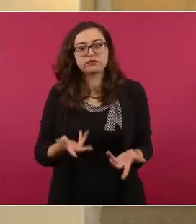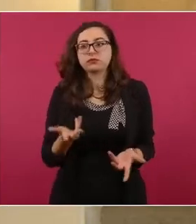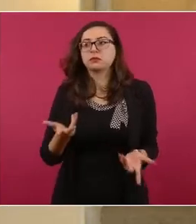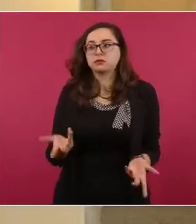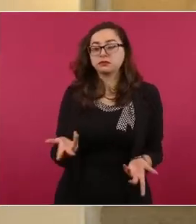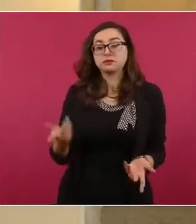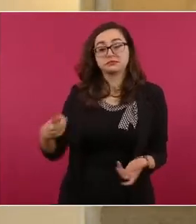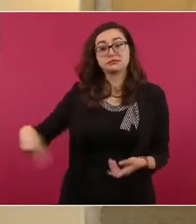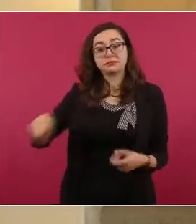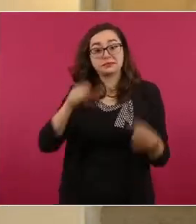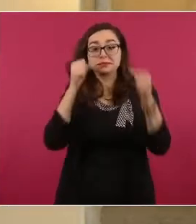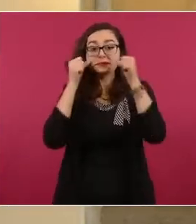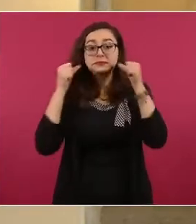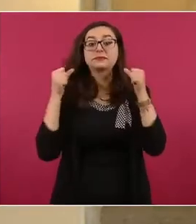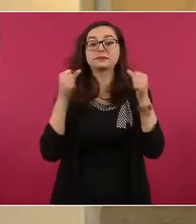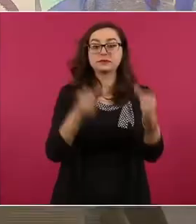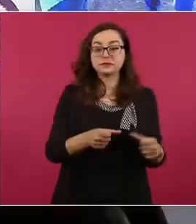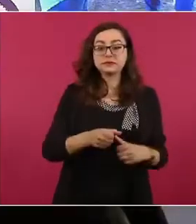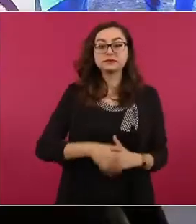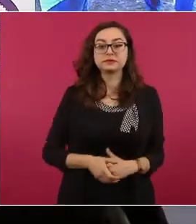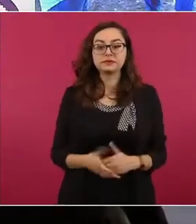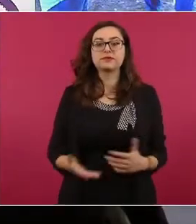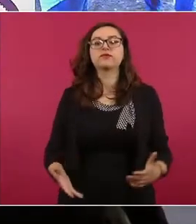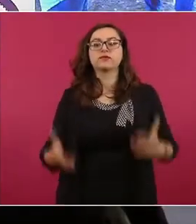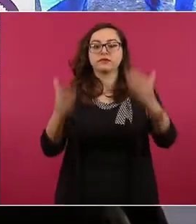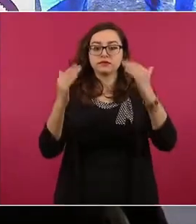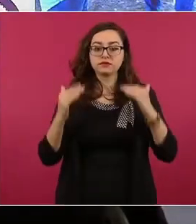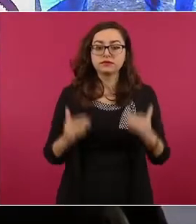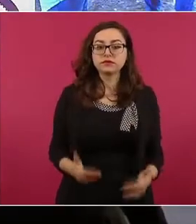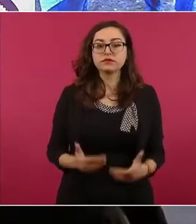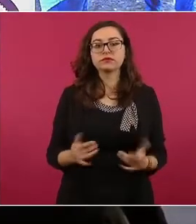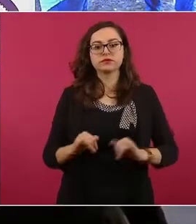muestra la interacción con